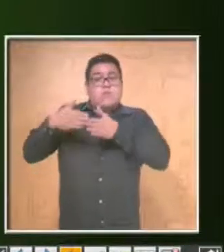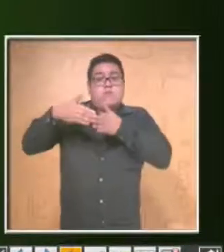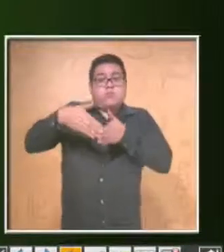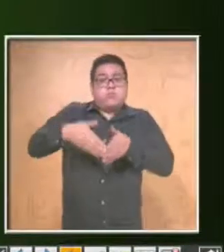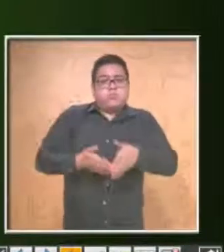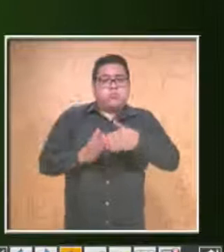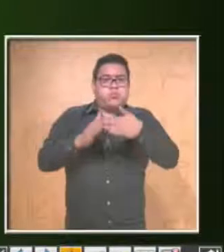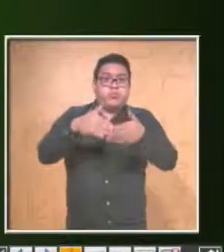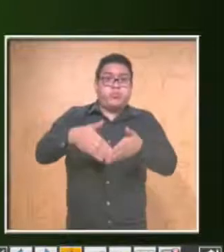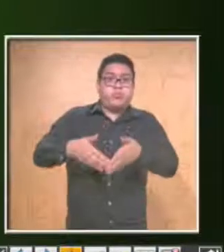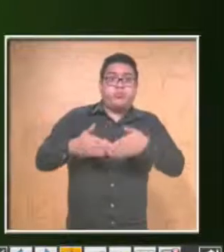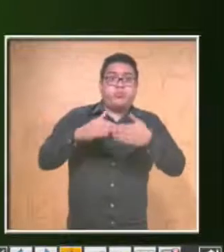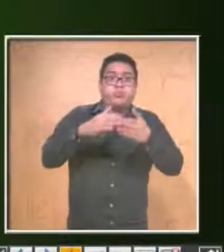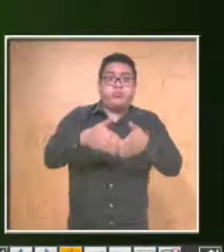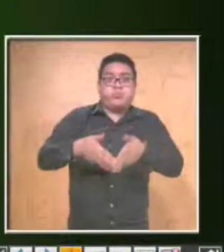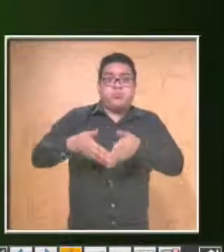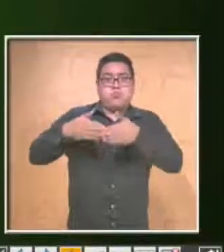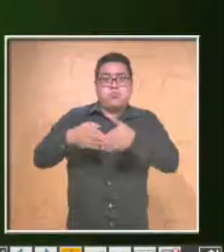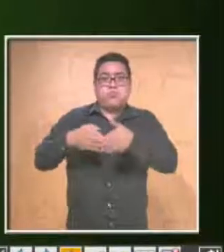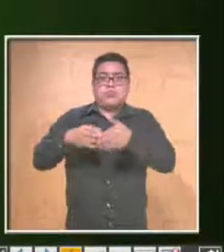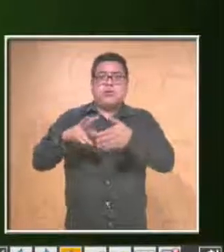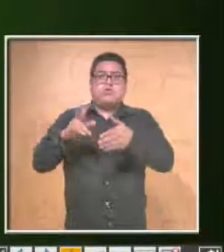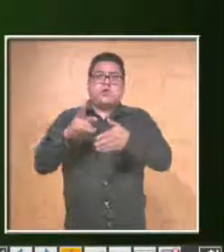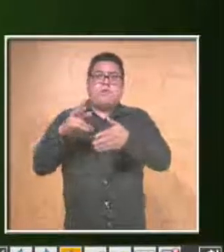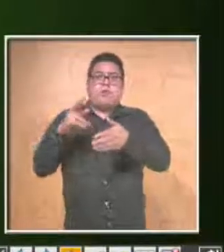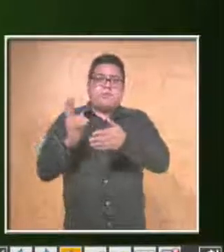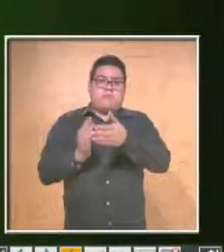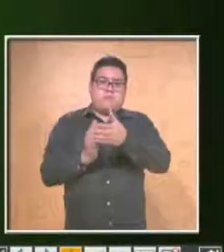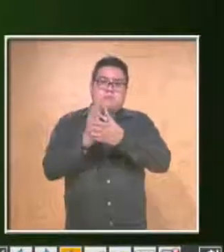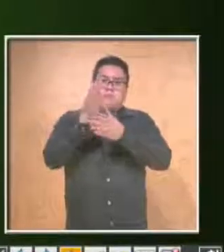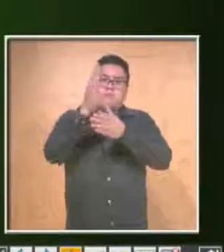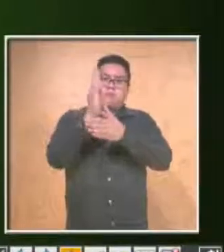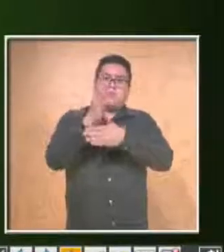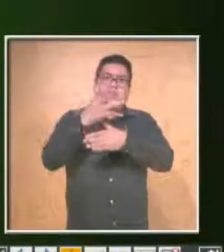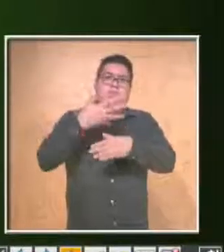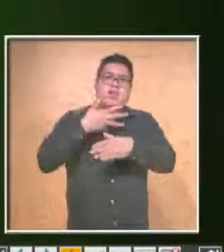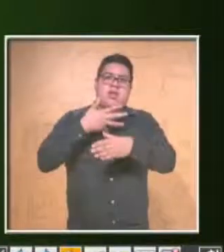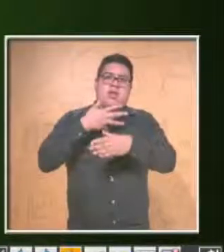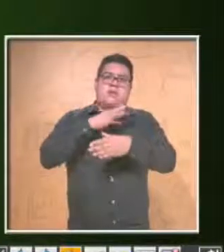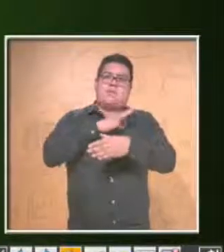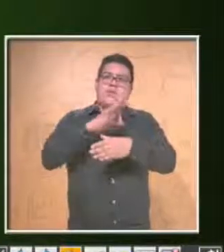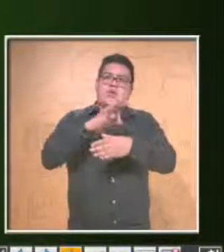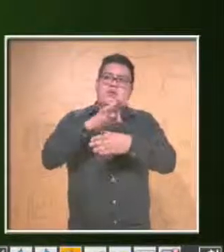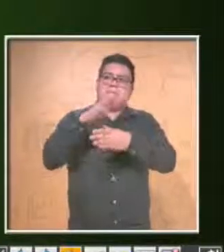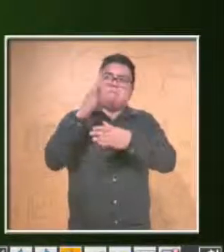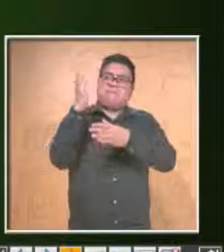los barcos ahora con velas tienen la oportunidad de